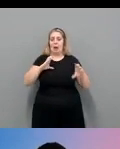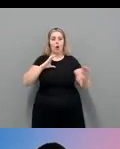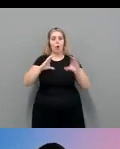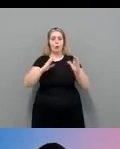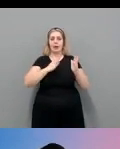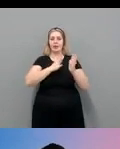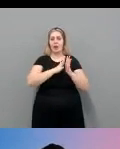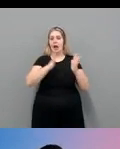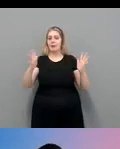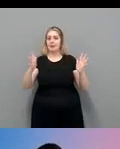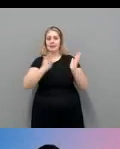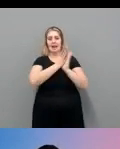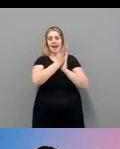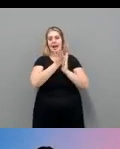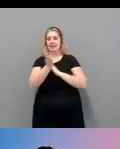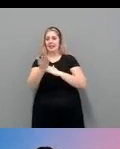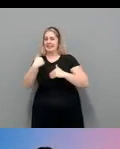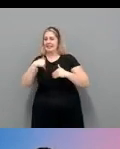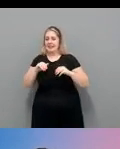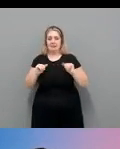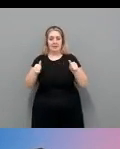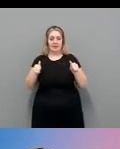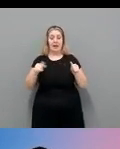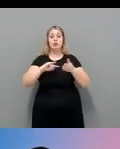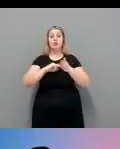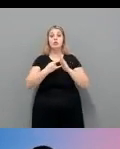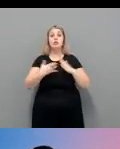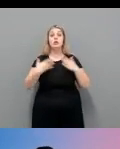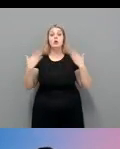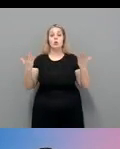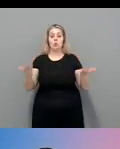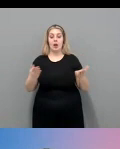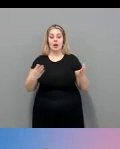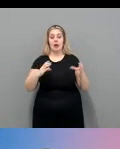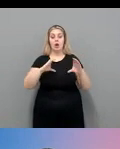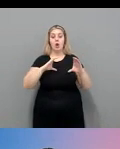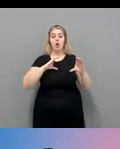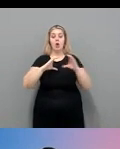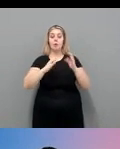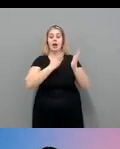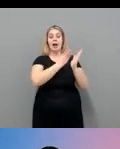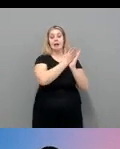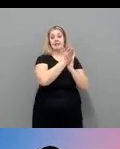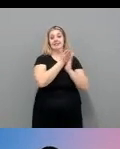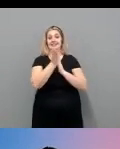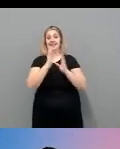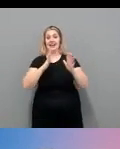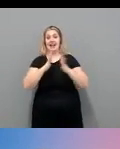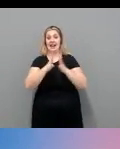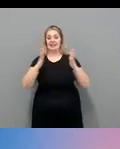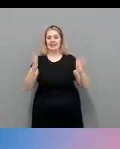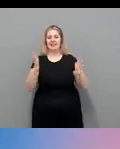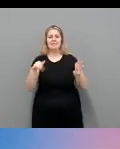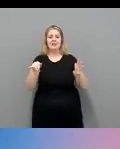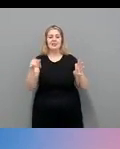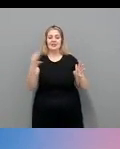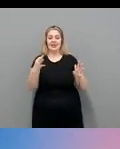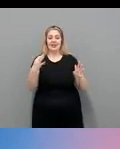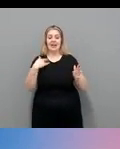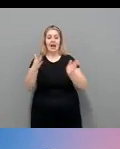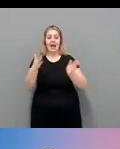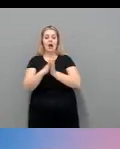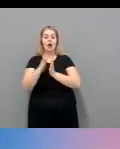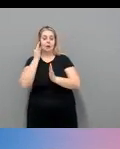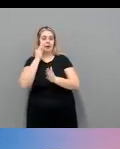aumentativa y alternativa. La solución siempre es la comunicación aumentativa y alternativa. ¿Y qué es? A mí, ya una compañera